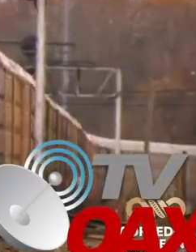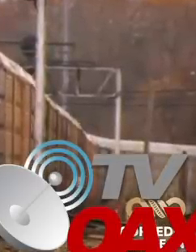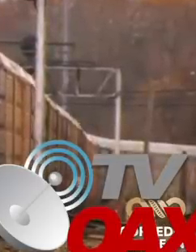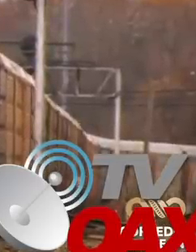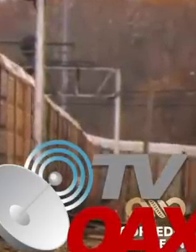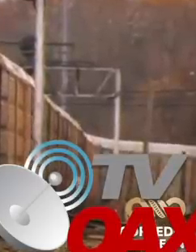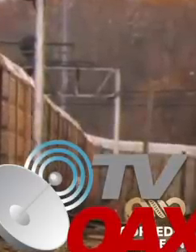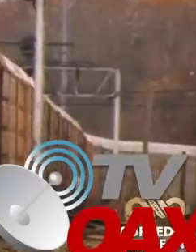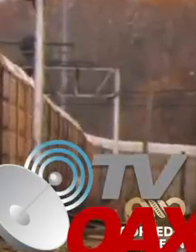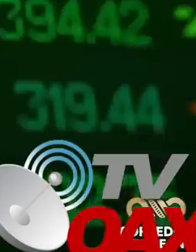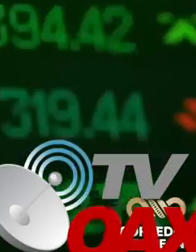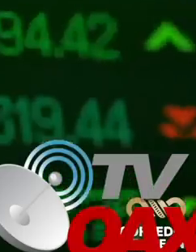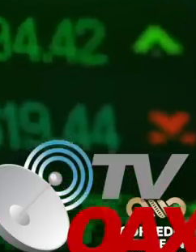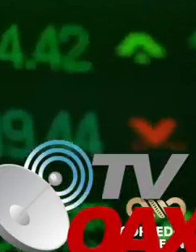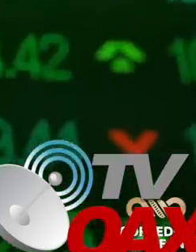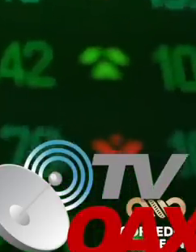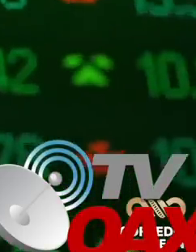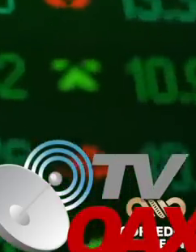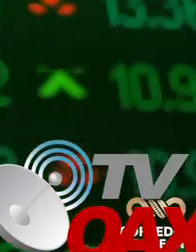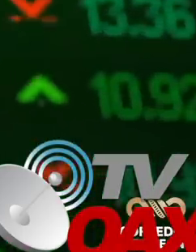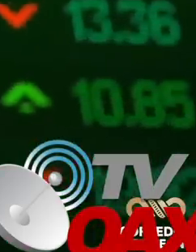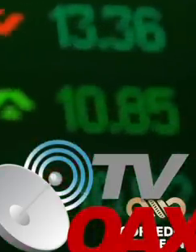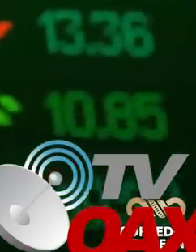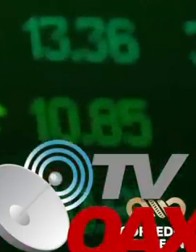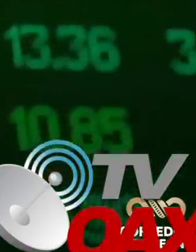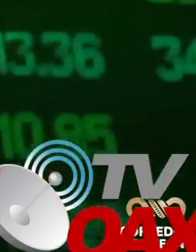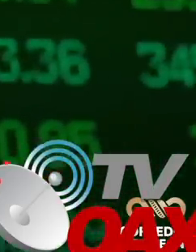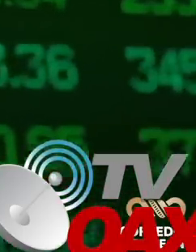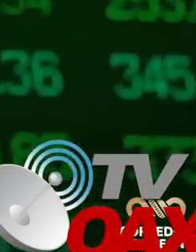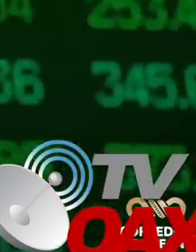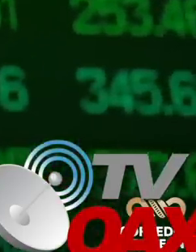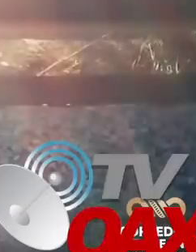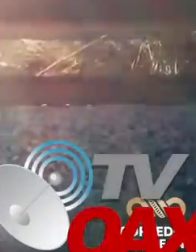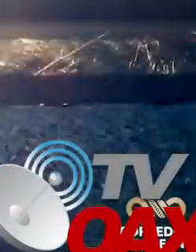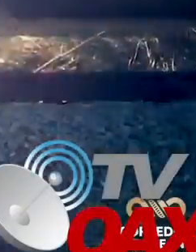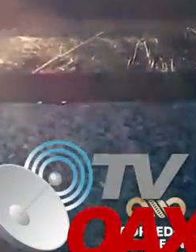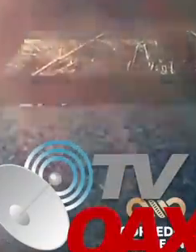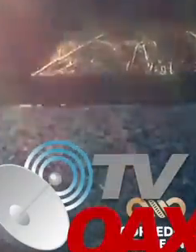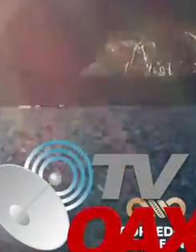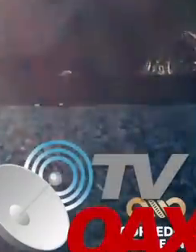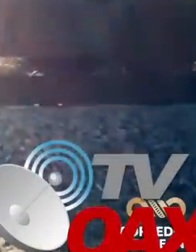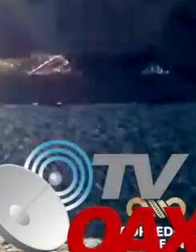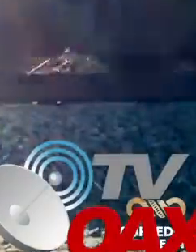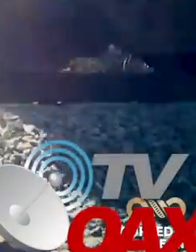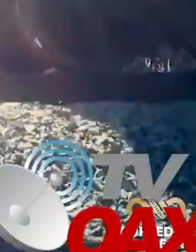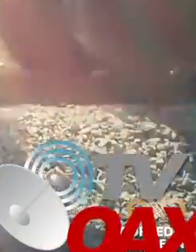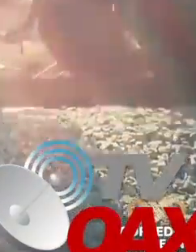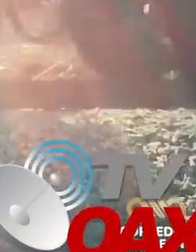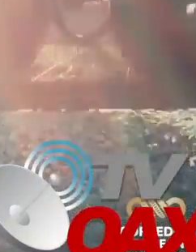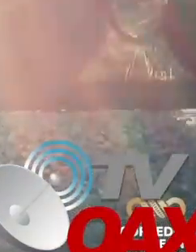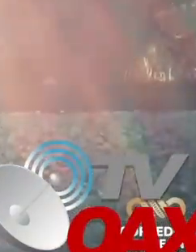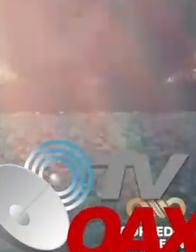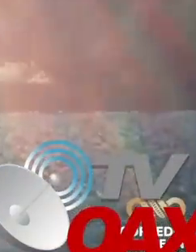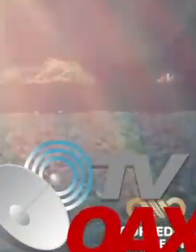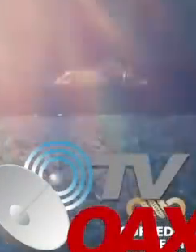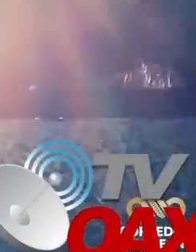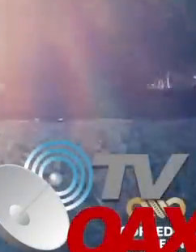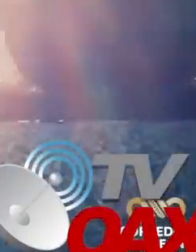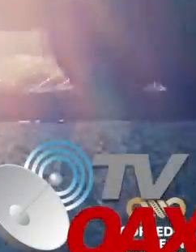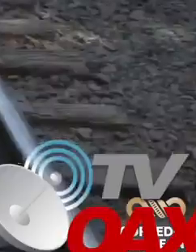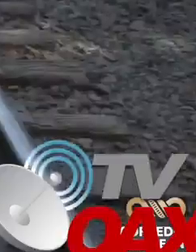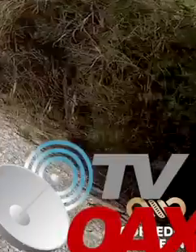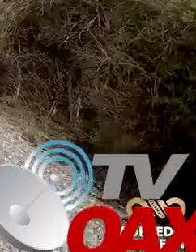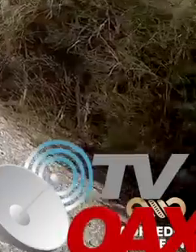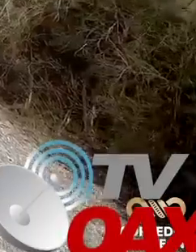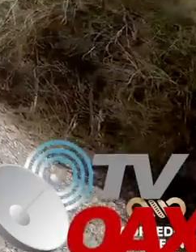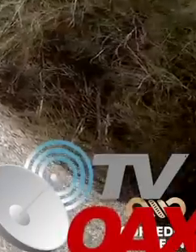es un gran proyecto que detonará la economía del sur del país, generando miles de empleos en la zona,